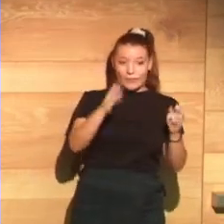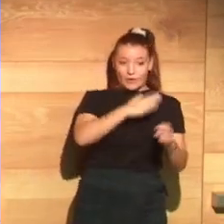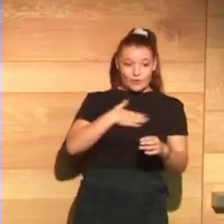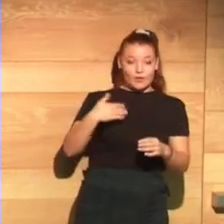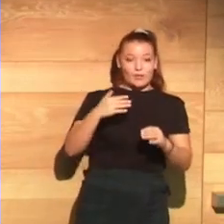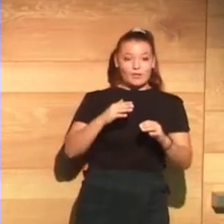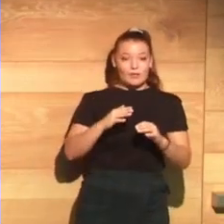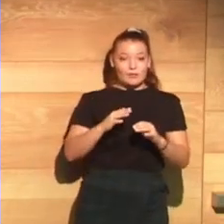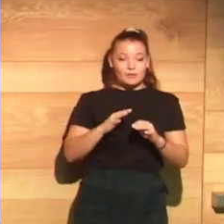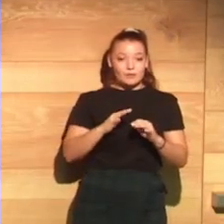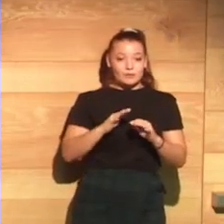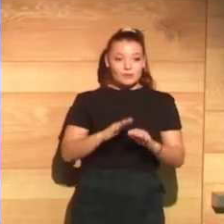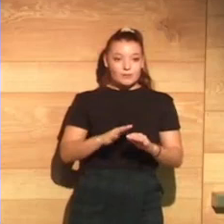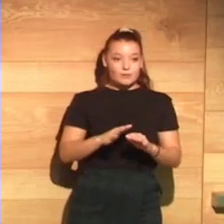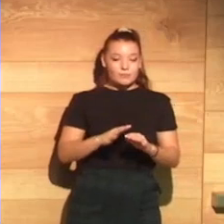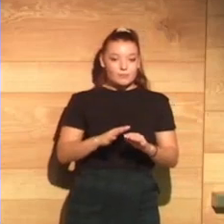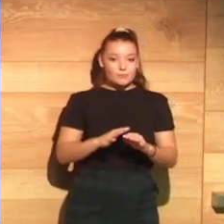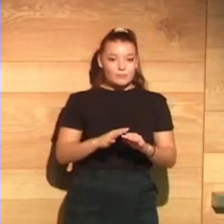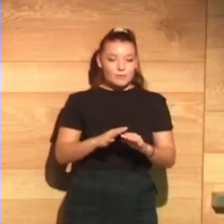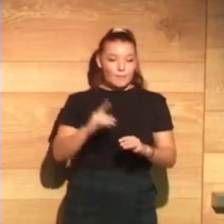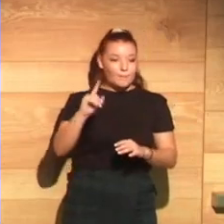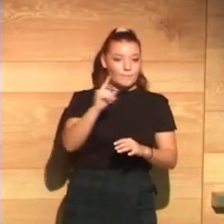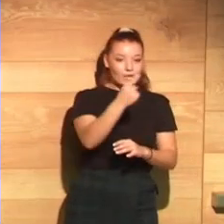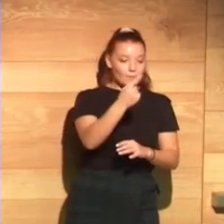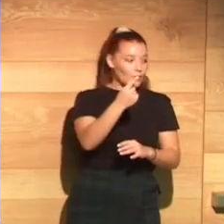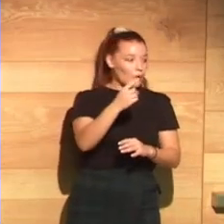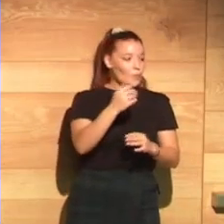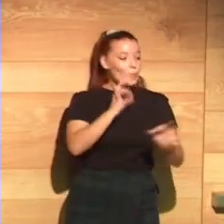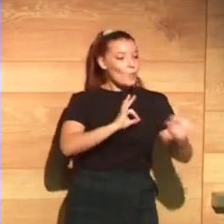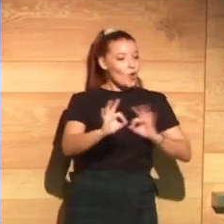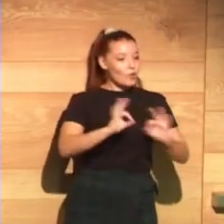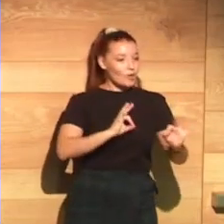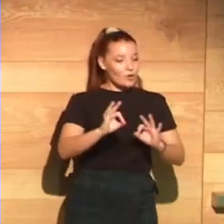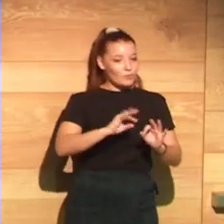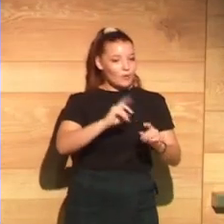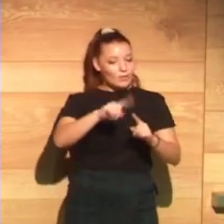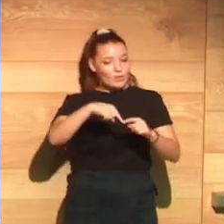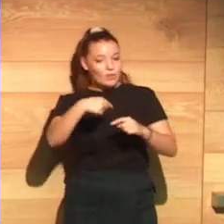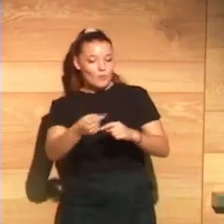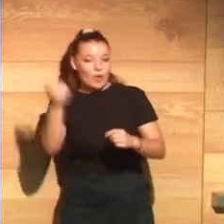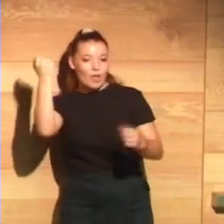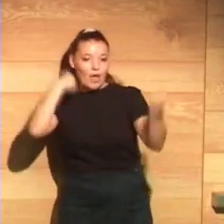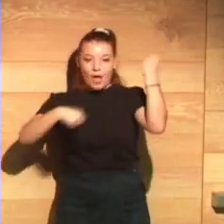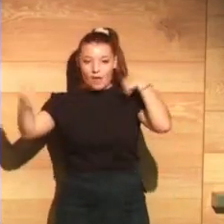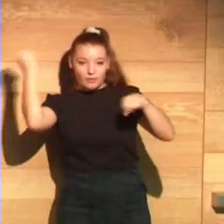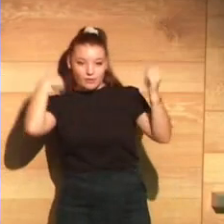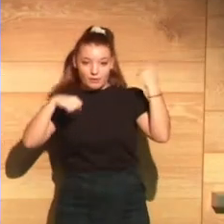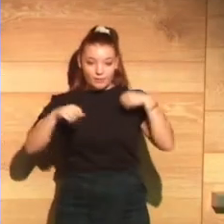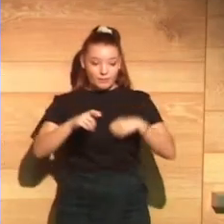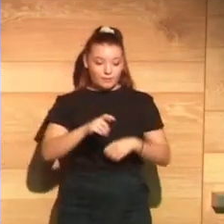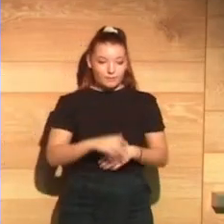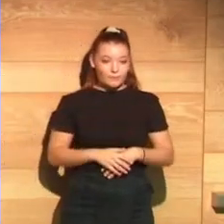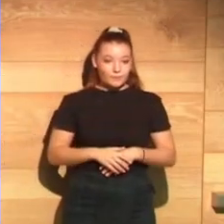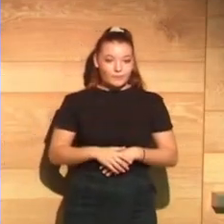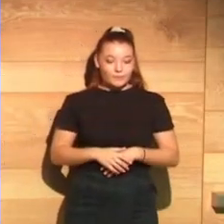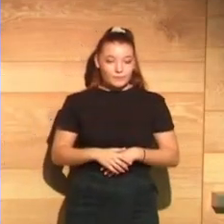salir empezando a ejercer lo que ella quería, una carrera primero como modelo y después como actriz. Arthur Miller quizás es el que más le